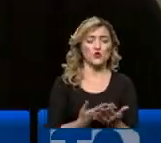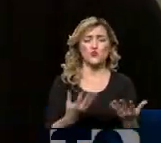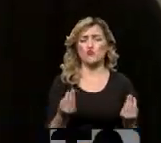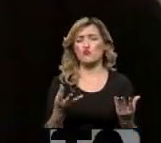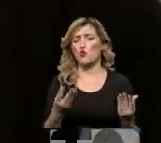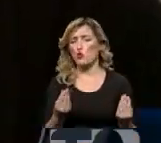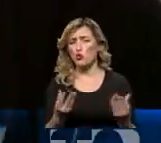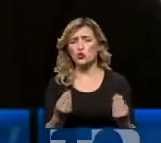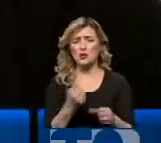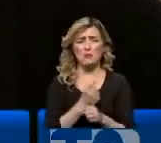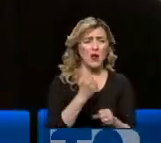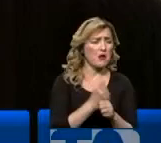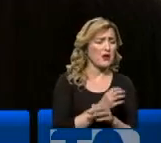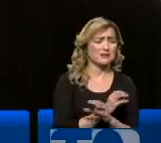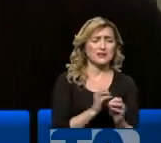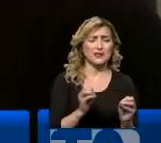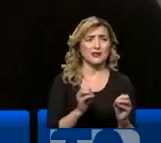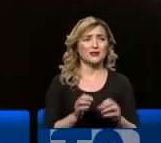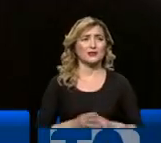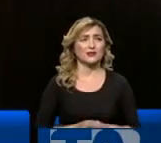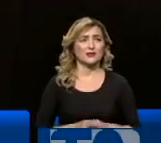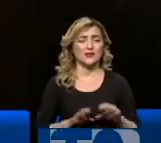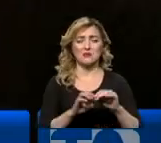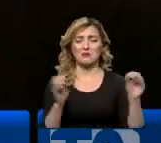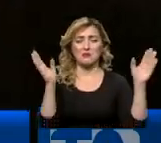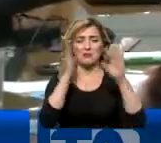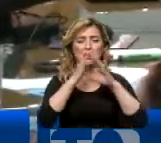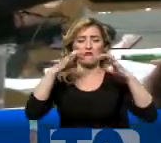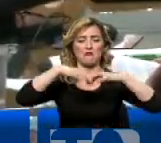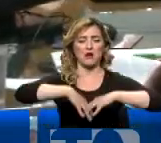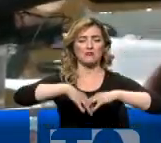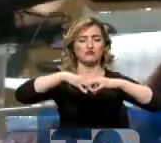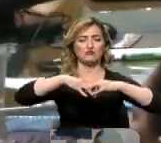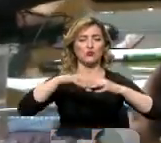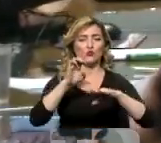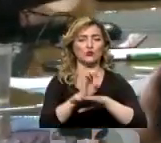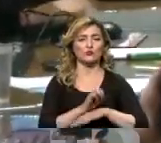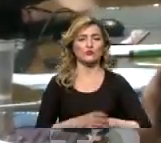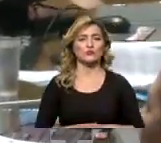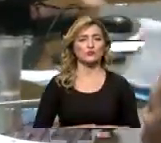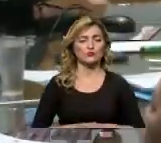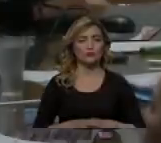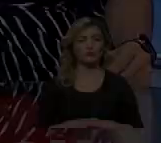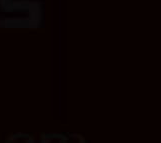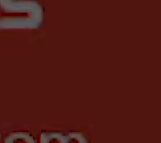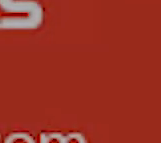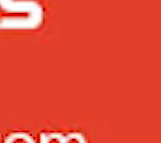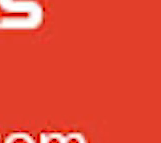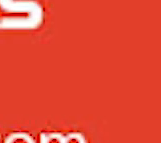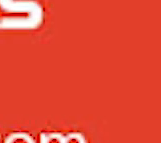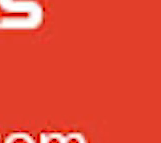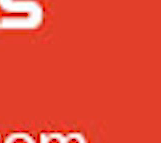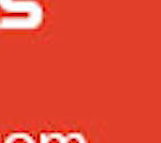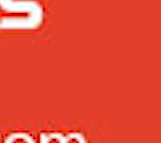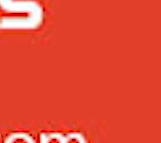de que la política de becas fracasó en el país. En Quito, Andrea Samaniego, 24 horas.